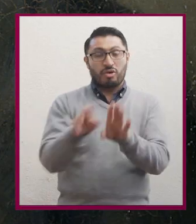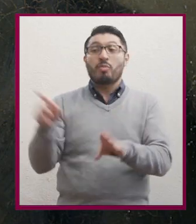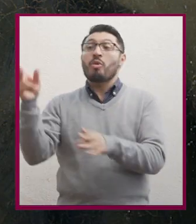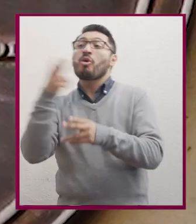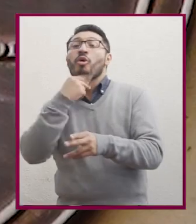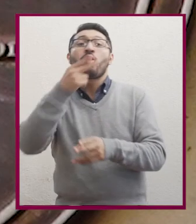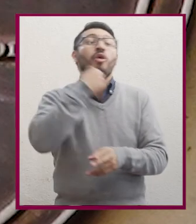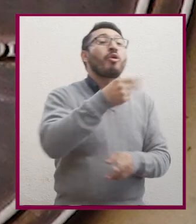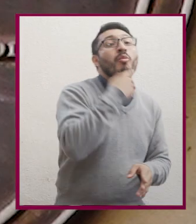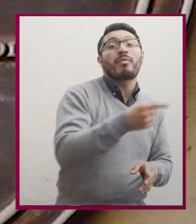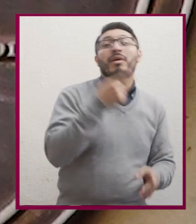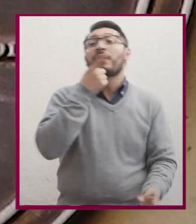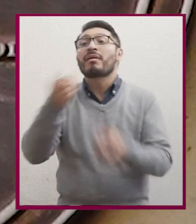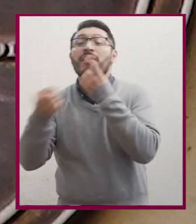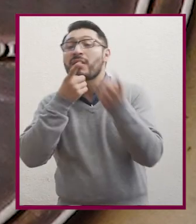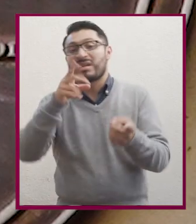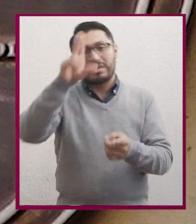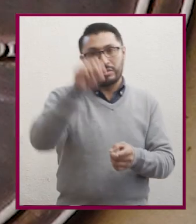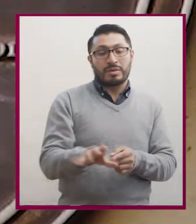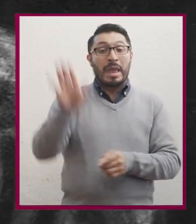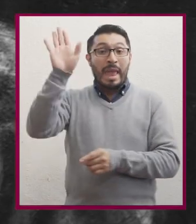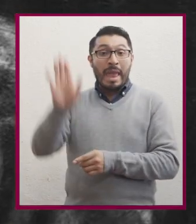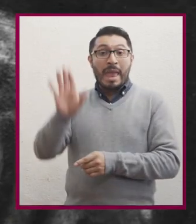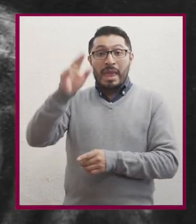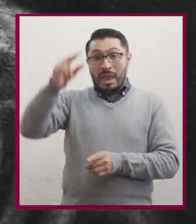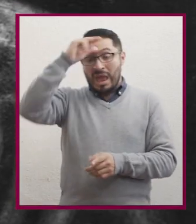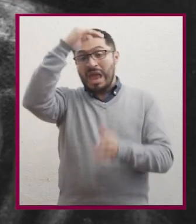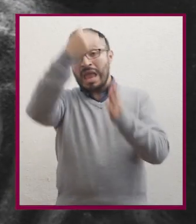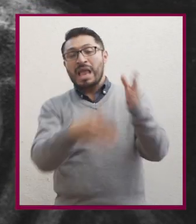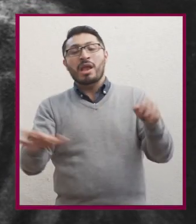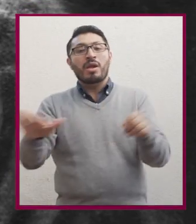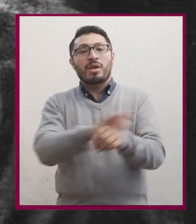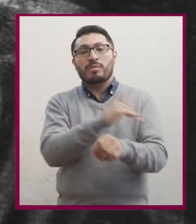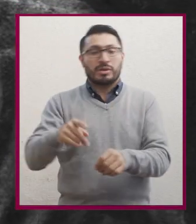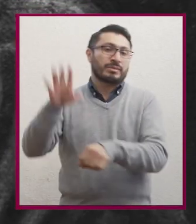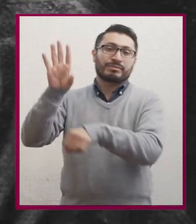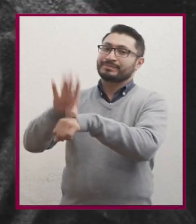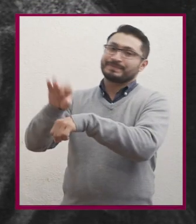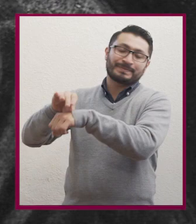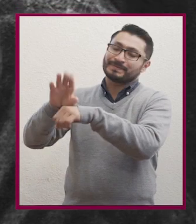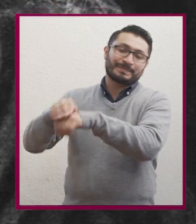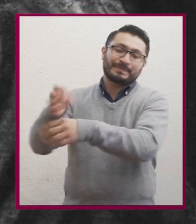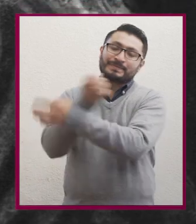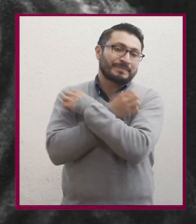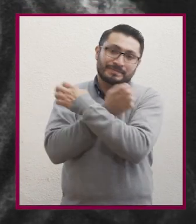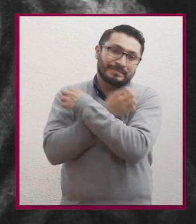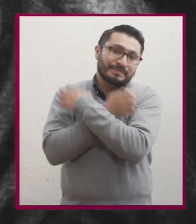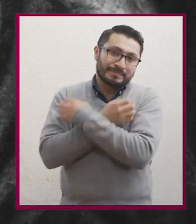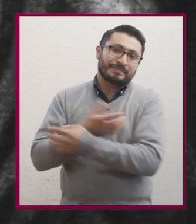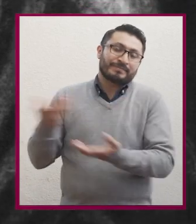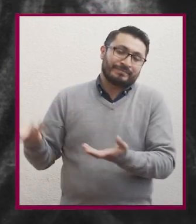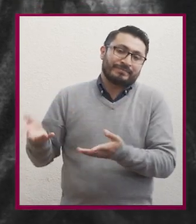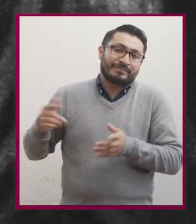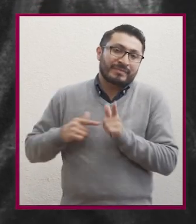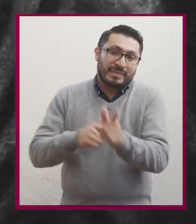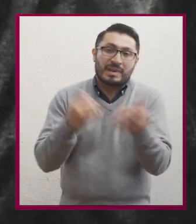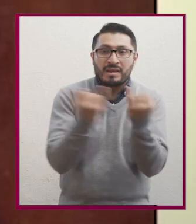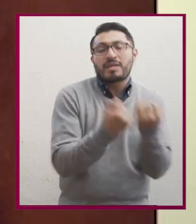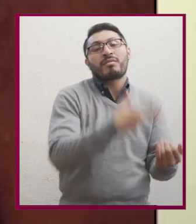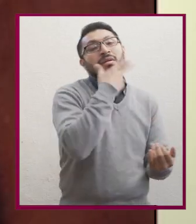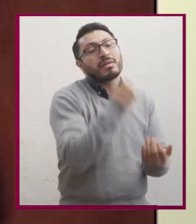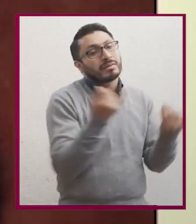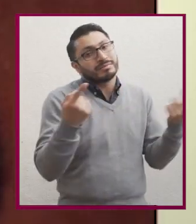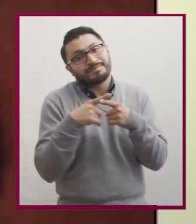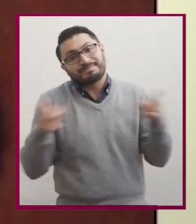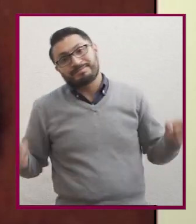filósofos creían, sino que su aparente inferioridad se debía a que no se les permitía recibir educación y cultivarse como a los hombres. Por